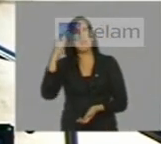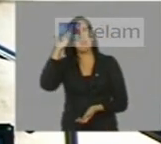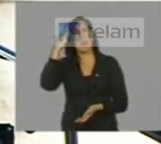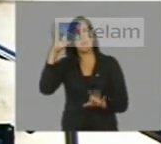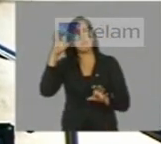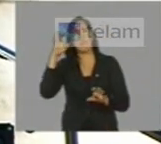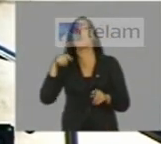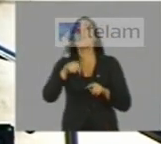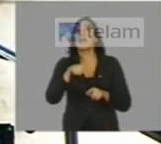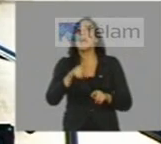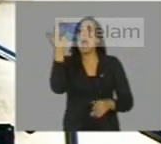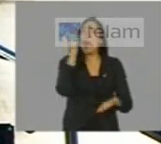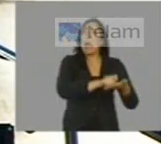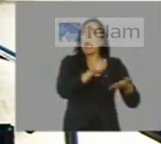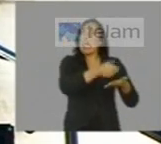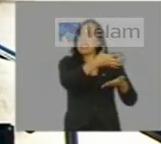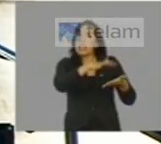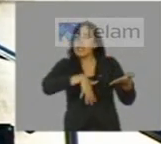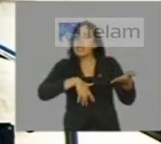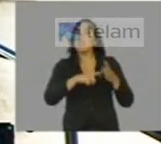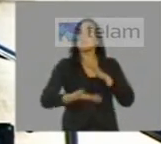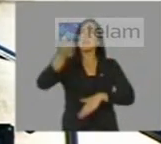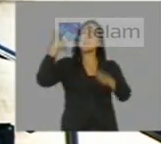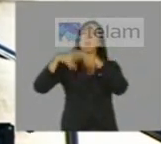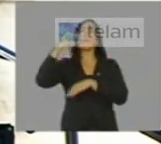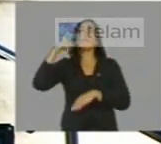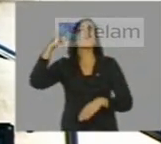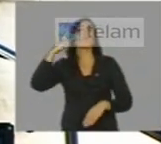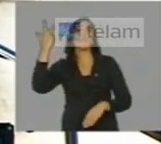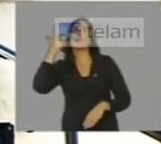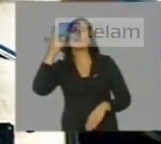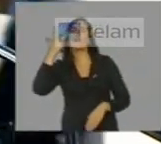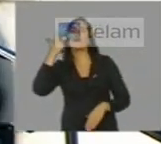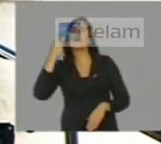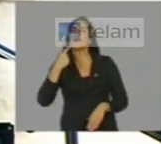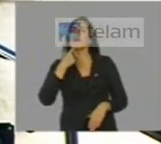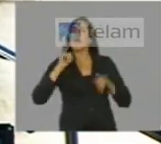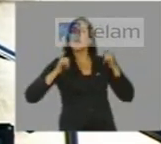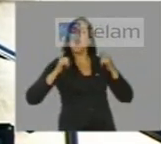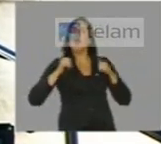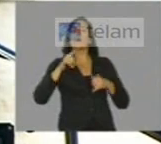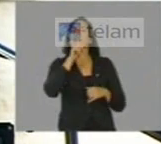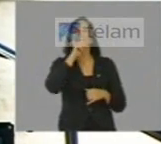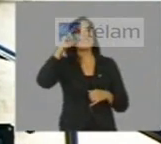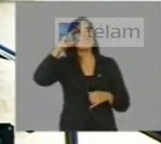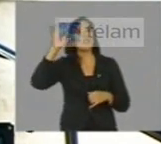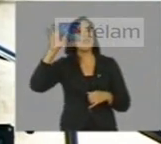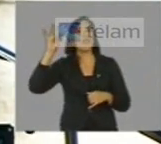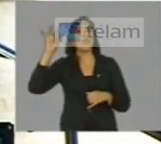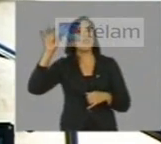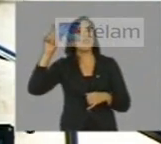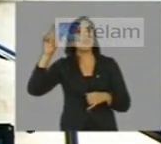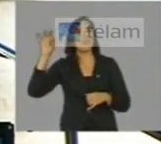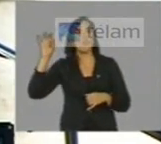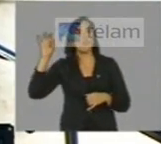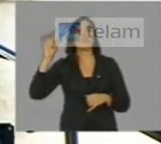sucedió en 1918. Un joven, Diodoro Roca, fue el que lo hizo y fueron varios los que lo firmaron, pero